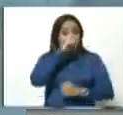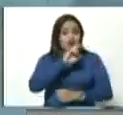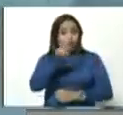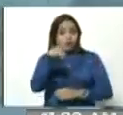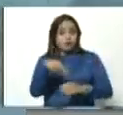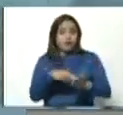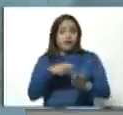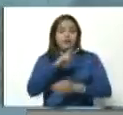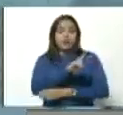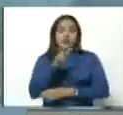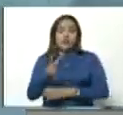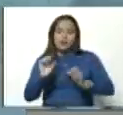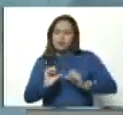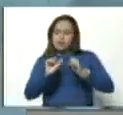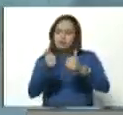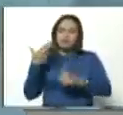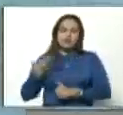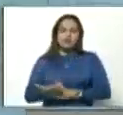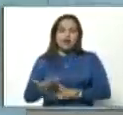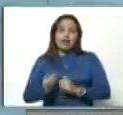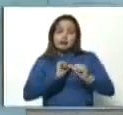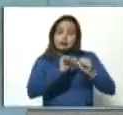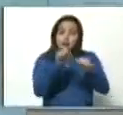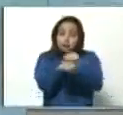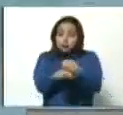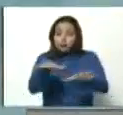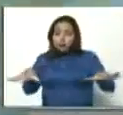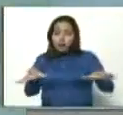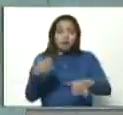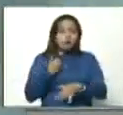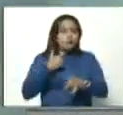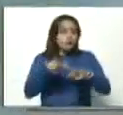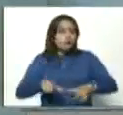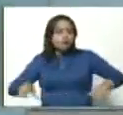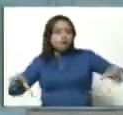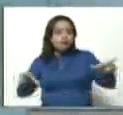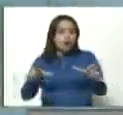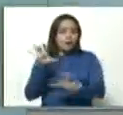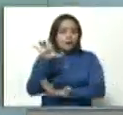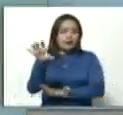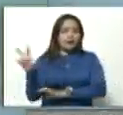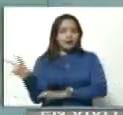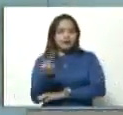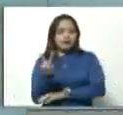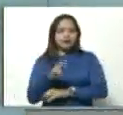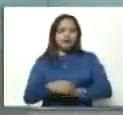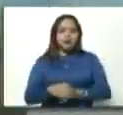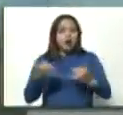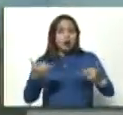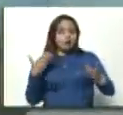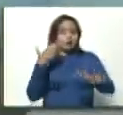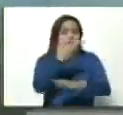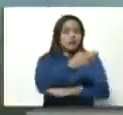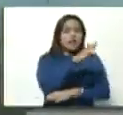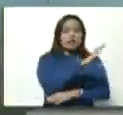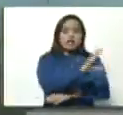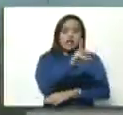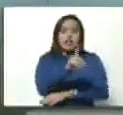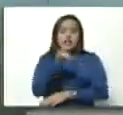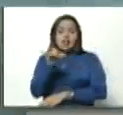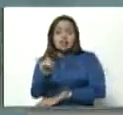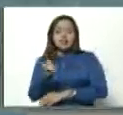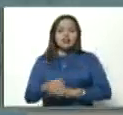por todo lo alto. Pero continúa este despliegue por los diferentes lugares de nuestro país. Vamos de inmediato al CDI Amelia Blanco, ahí está